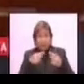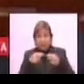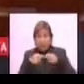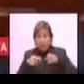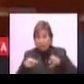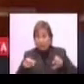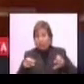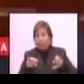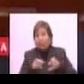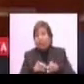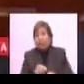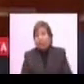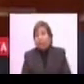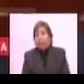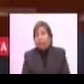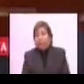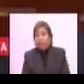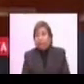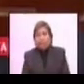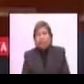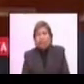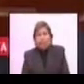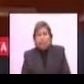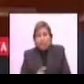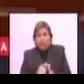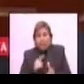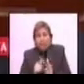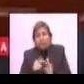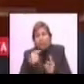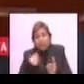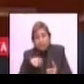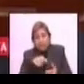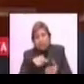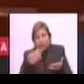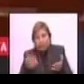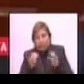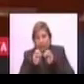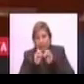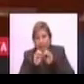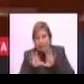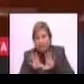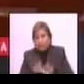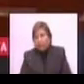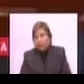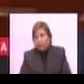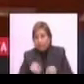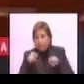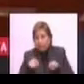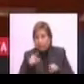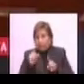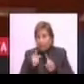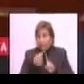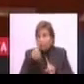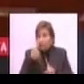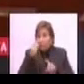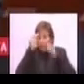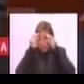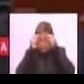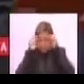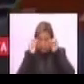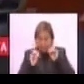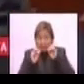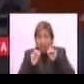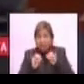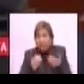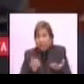Parlamento. Y entonces, presidente, aquí tenemos que ser absolutamente claros. Esta es la primera oportunidad,